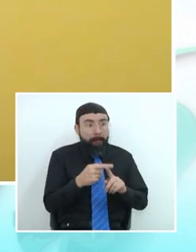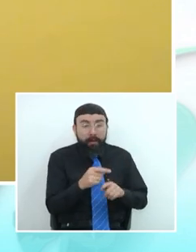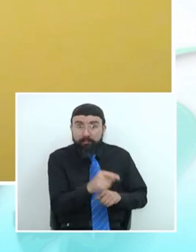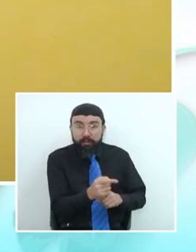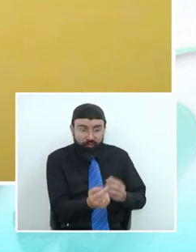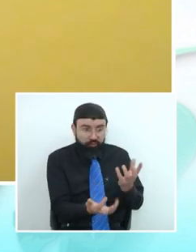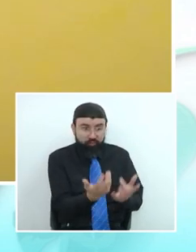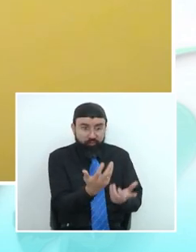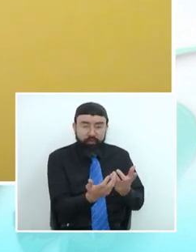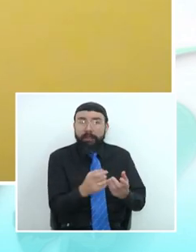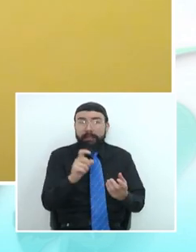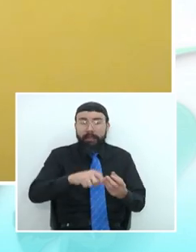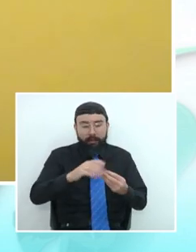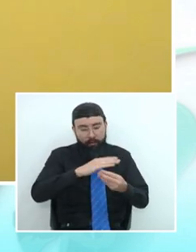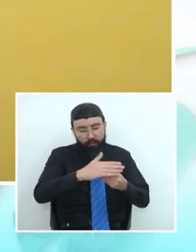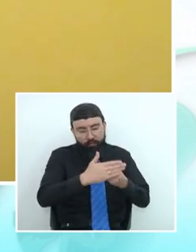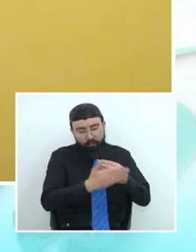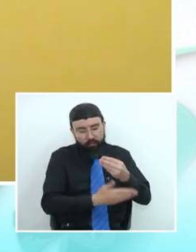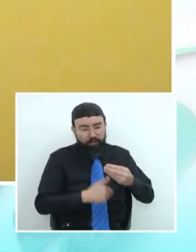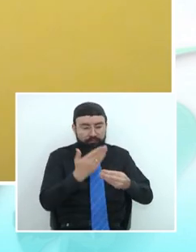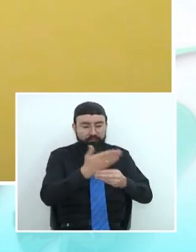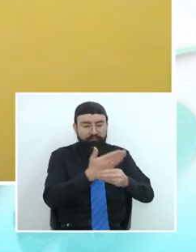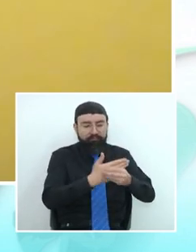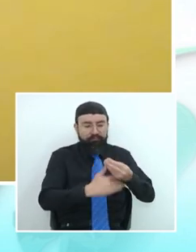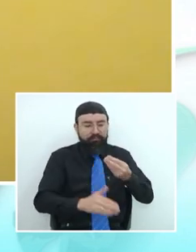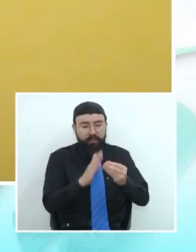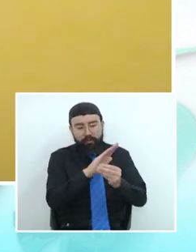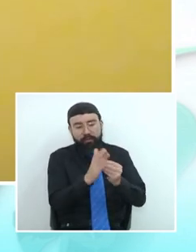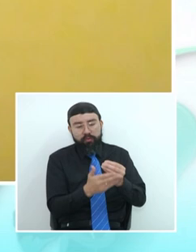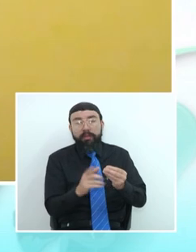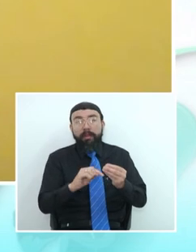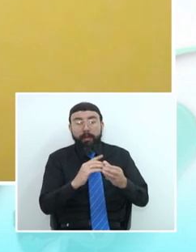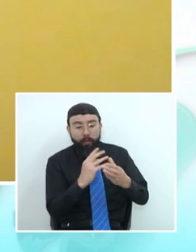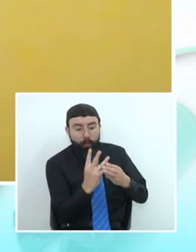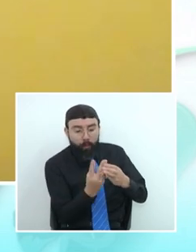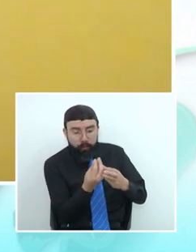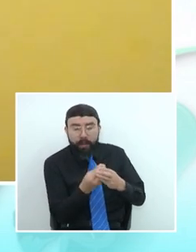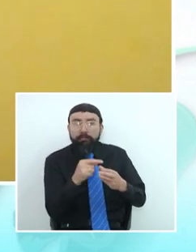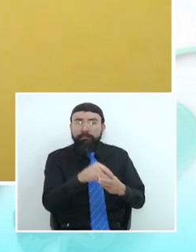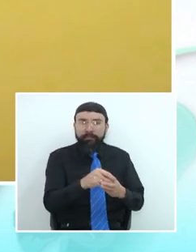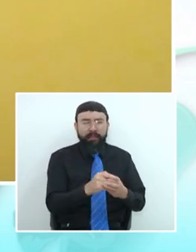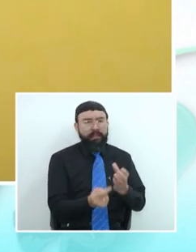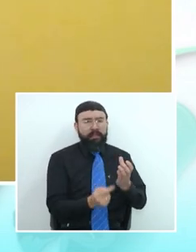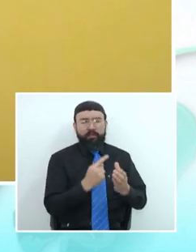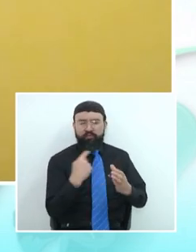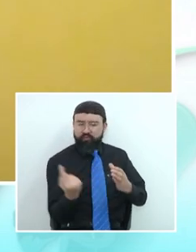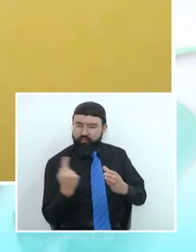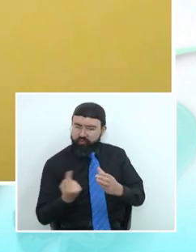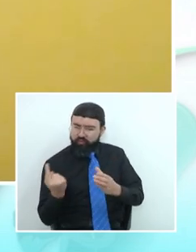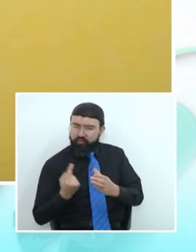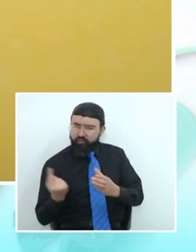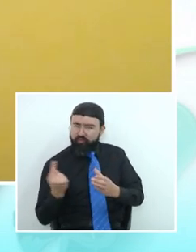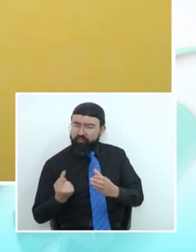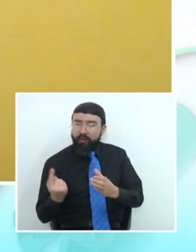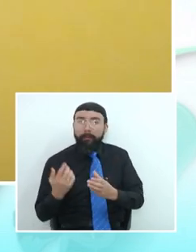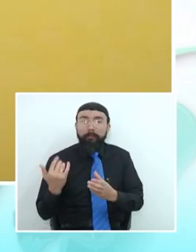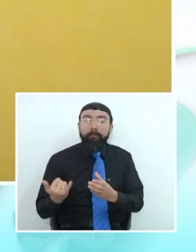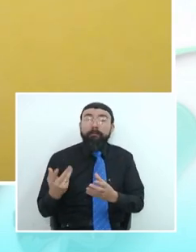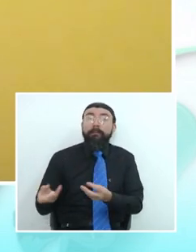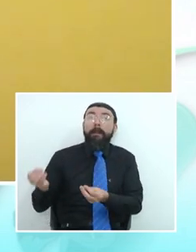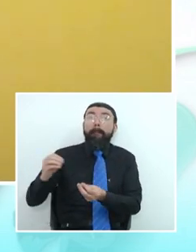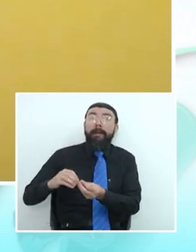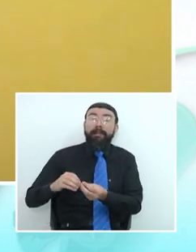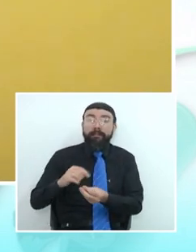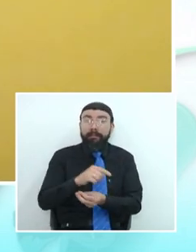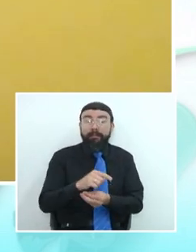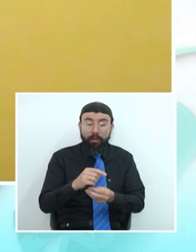que quitarle la piel de encima, y la piel que tiene dentro, se licúa con el jugo de